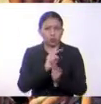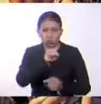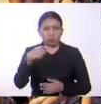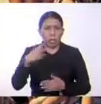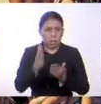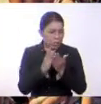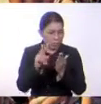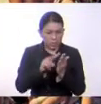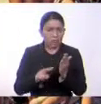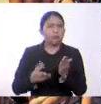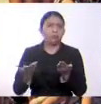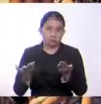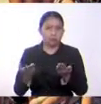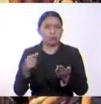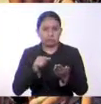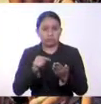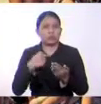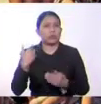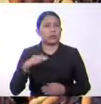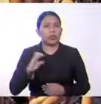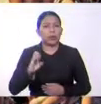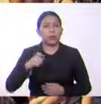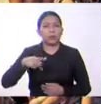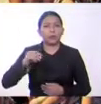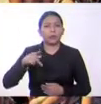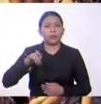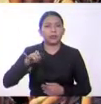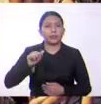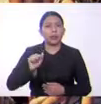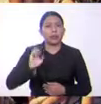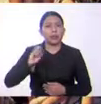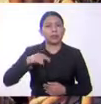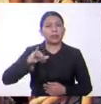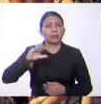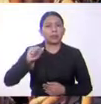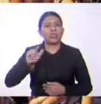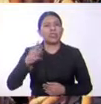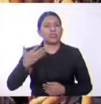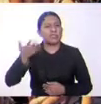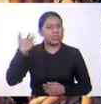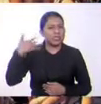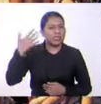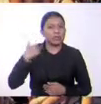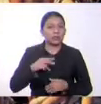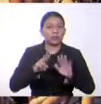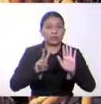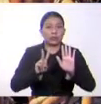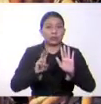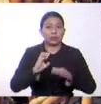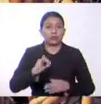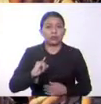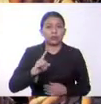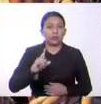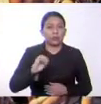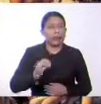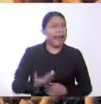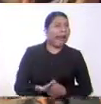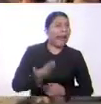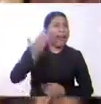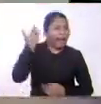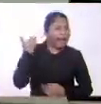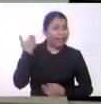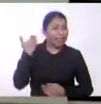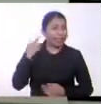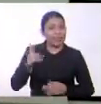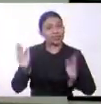leído, que también es una epopeya épica. Esta data del siglo 7 a.C. Así como